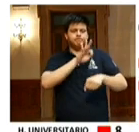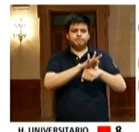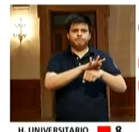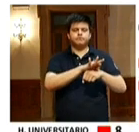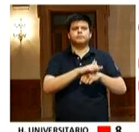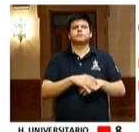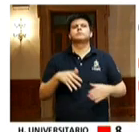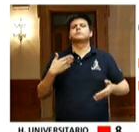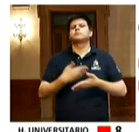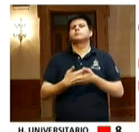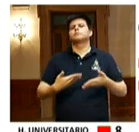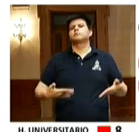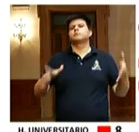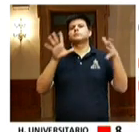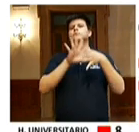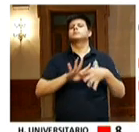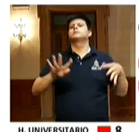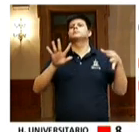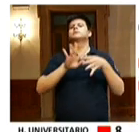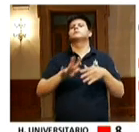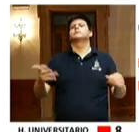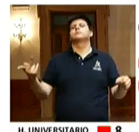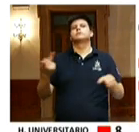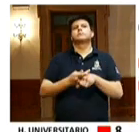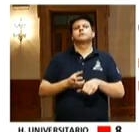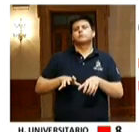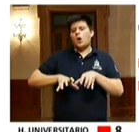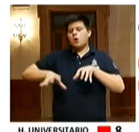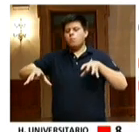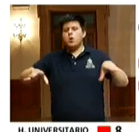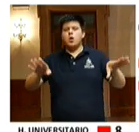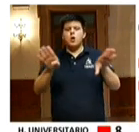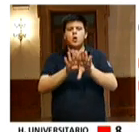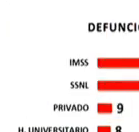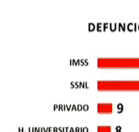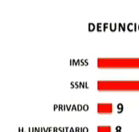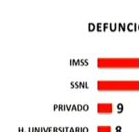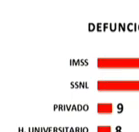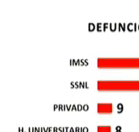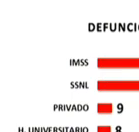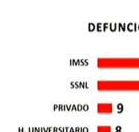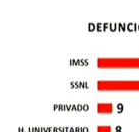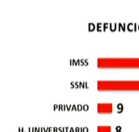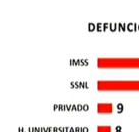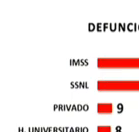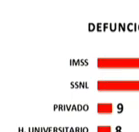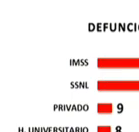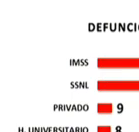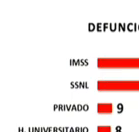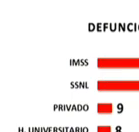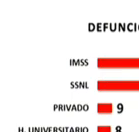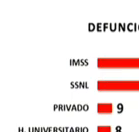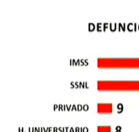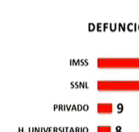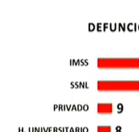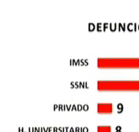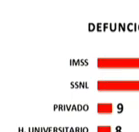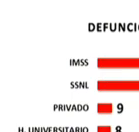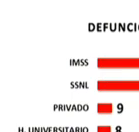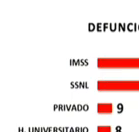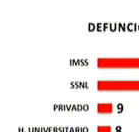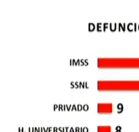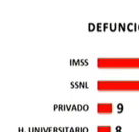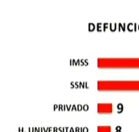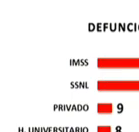vamos a ver cómo se están distribuyendo las defunciones en el estado tenemos 210 en total 14 más